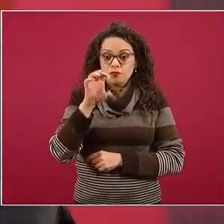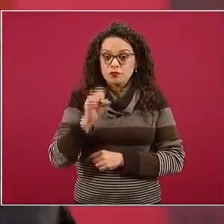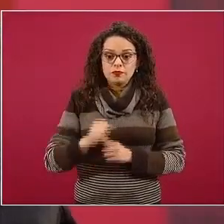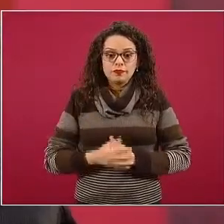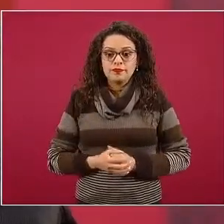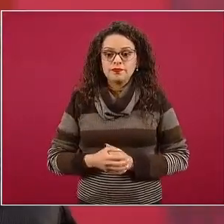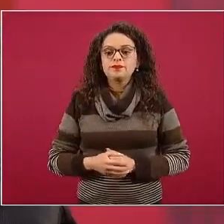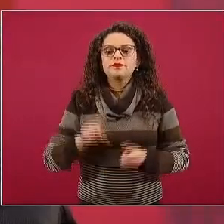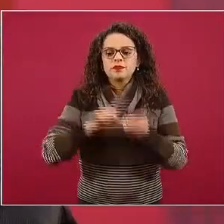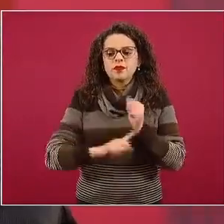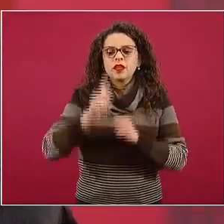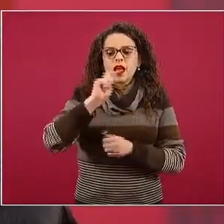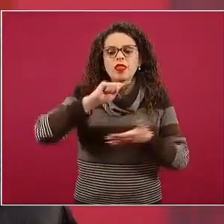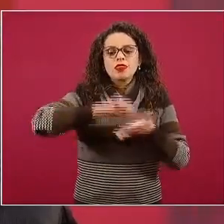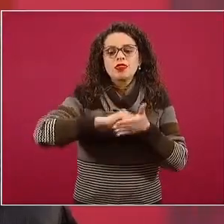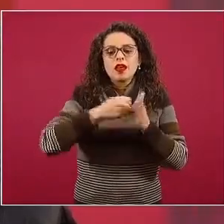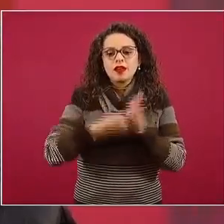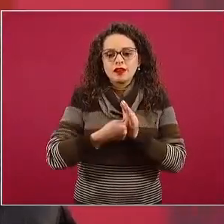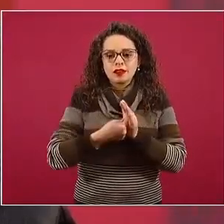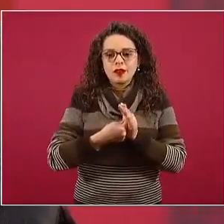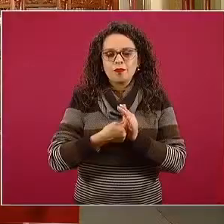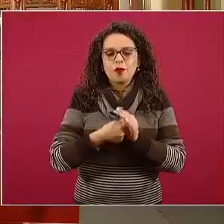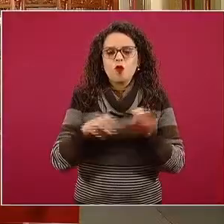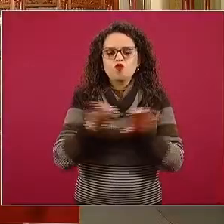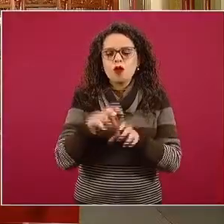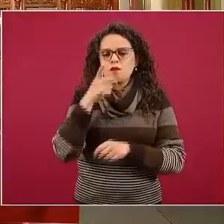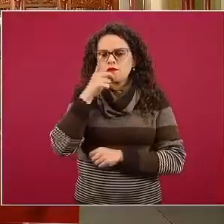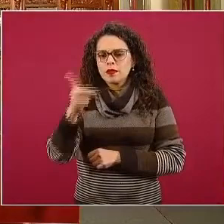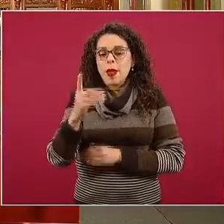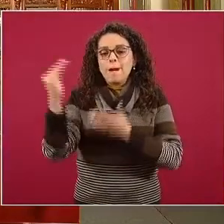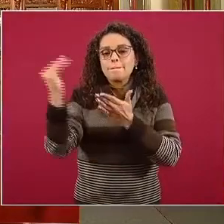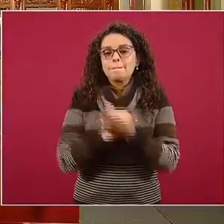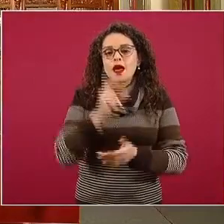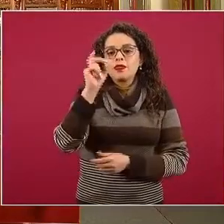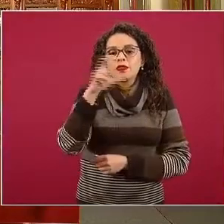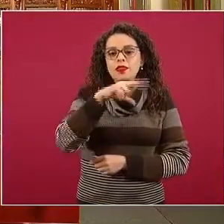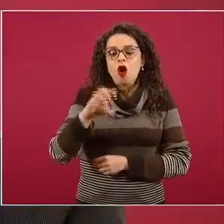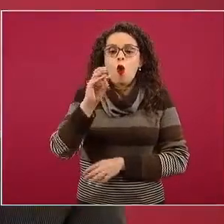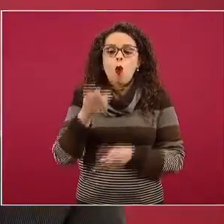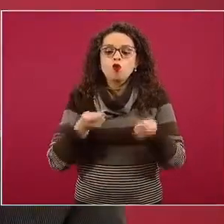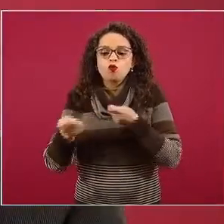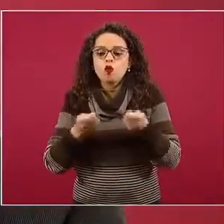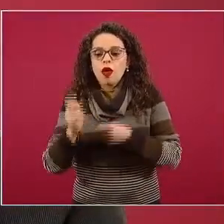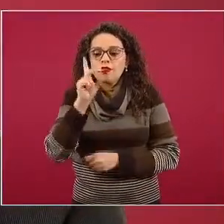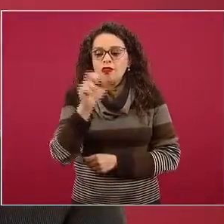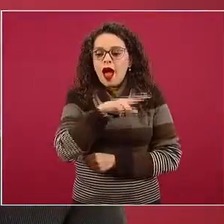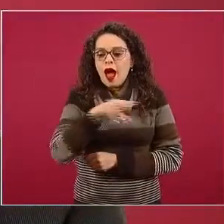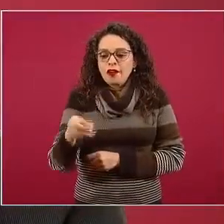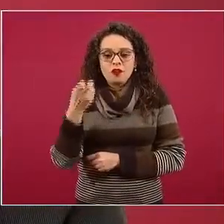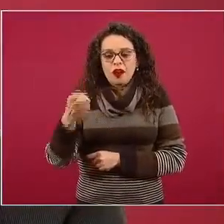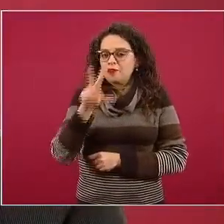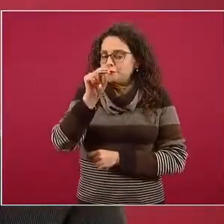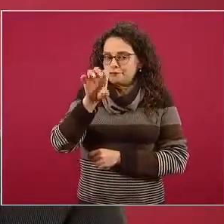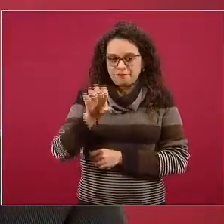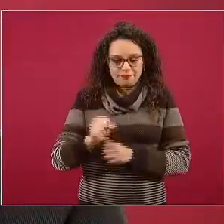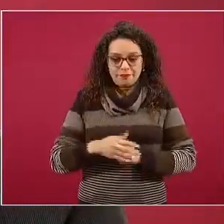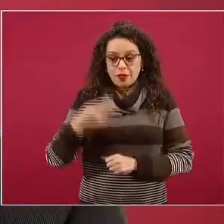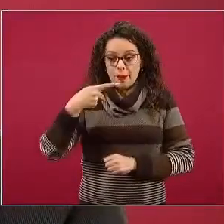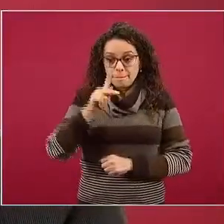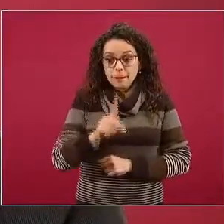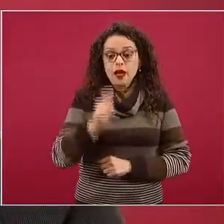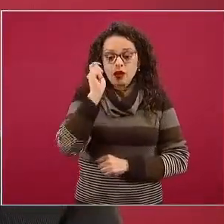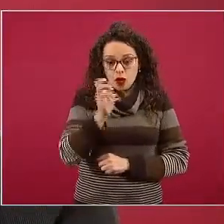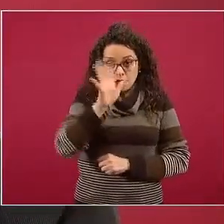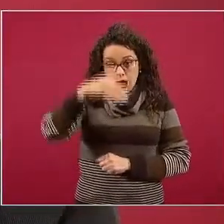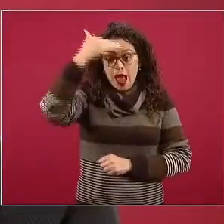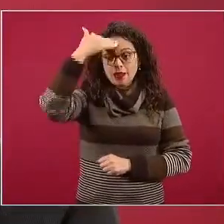conoce técnicamente como un mecanismo de reducción de daños o control de daños. Y lo que sí se conoce ya es que